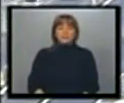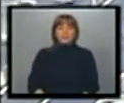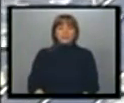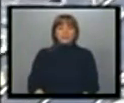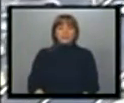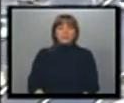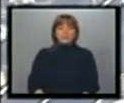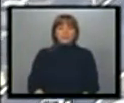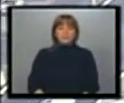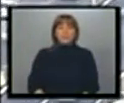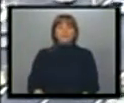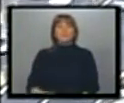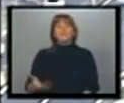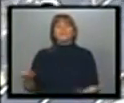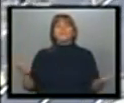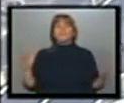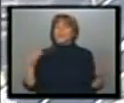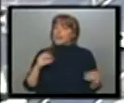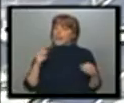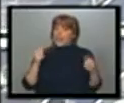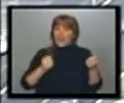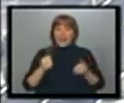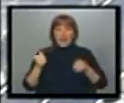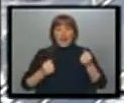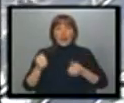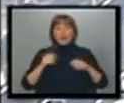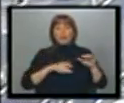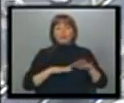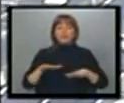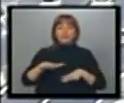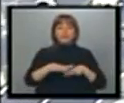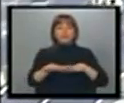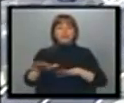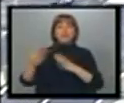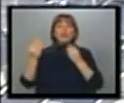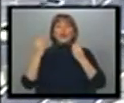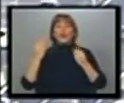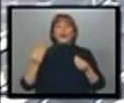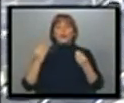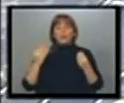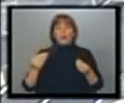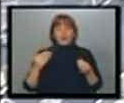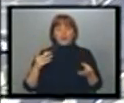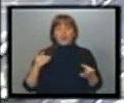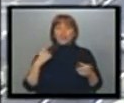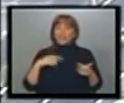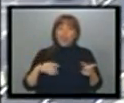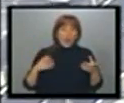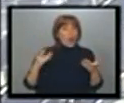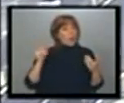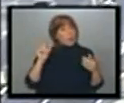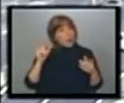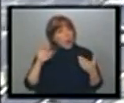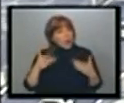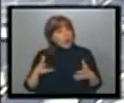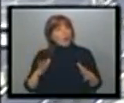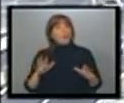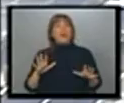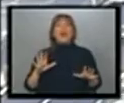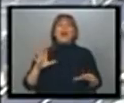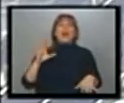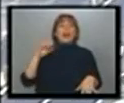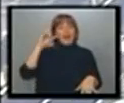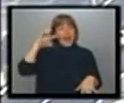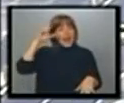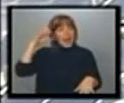Y el tránsito, ay, ay, ay. ¿Cómo está el tránsito en esta mañana? Bueno, aparentemente está todo bastante fluido en la autopista de